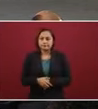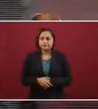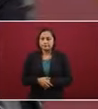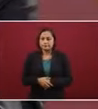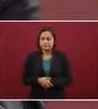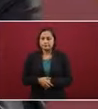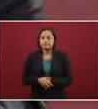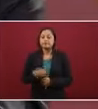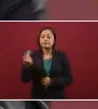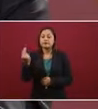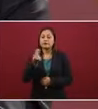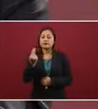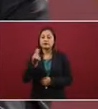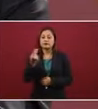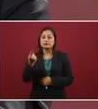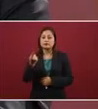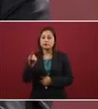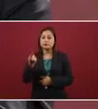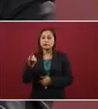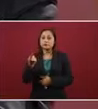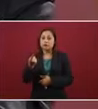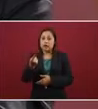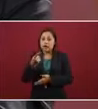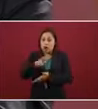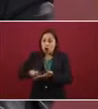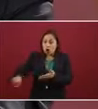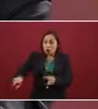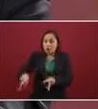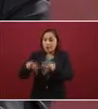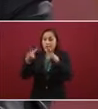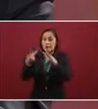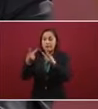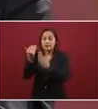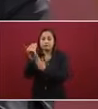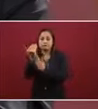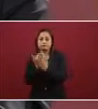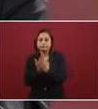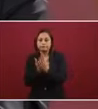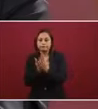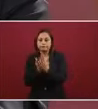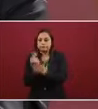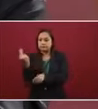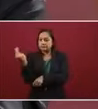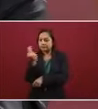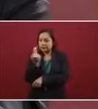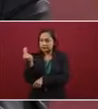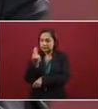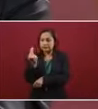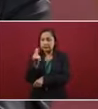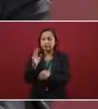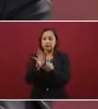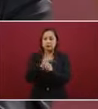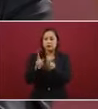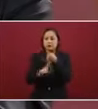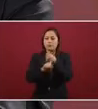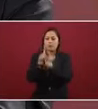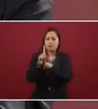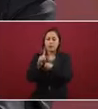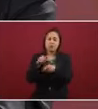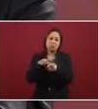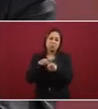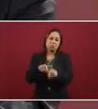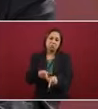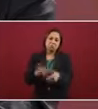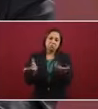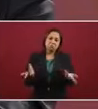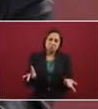bajar el consumo. Si no, no terminamos de resolver el problema. Y esto